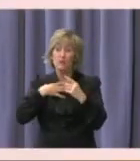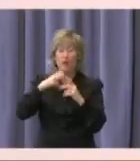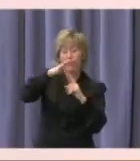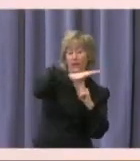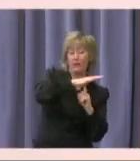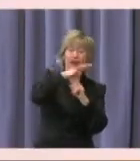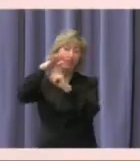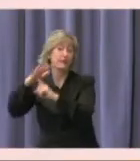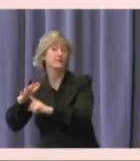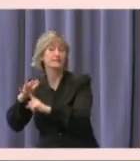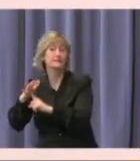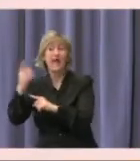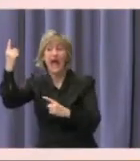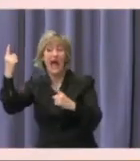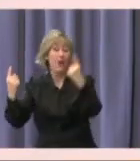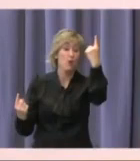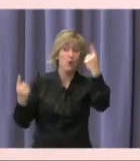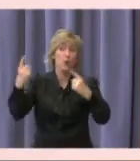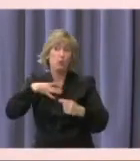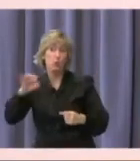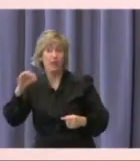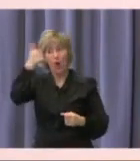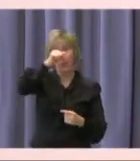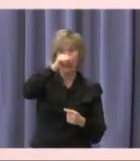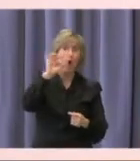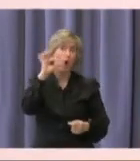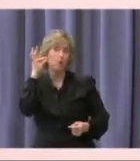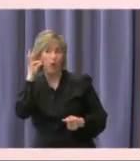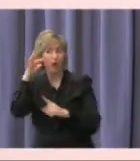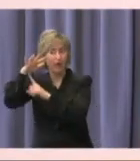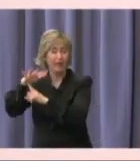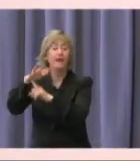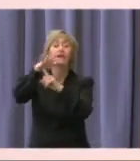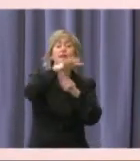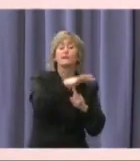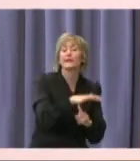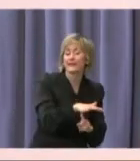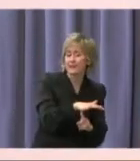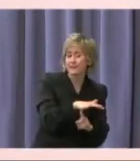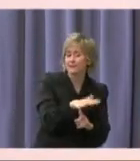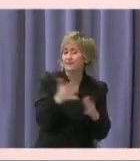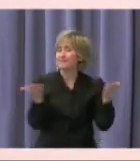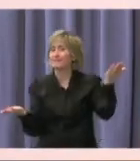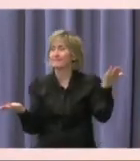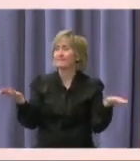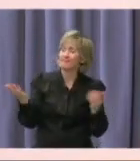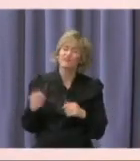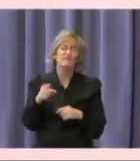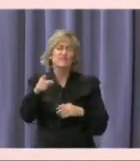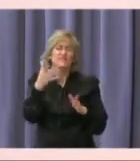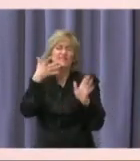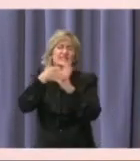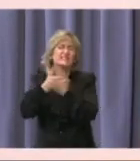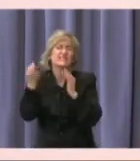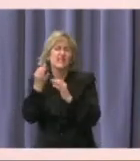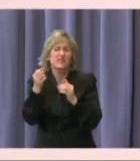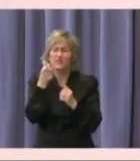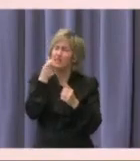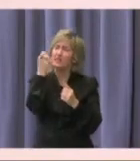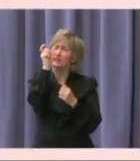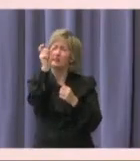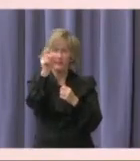clase. Algunos de los sexos, también los hombres, pueden ser discriminados. ¿Y qué es el sexismo lingüístico? Cuando